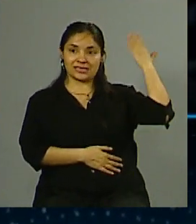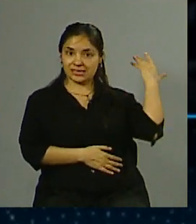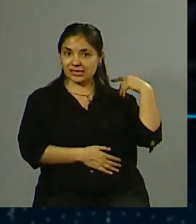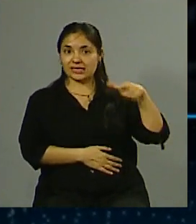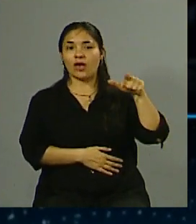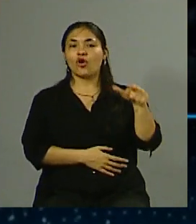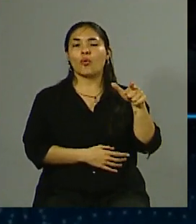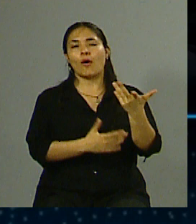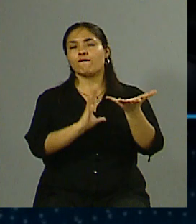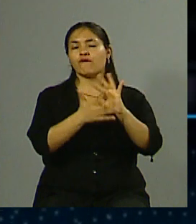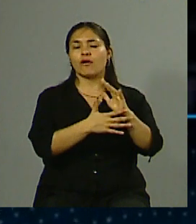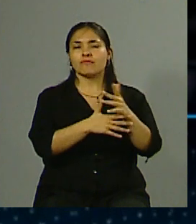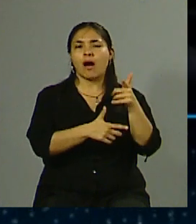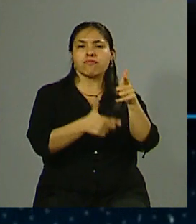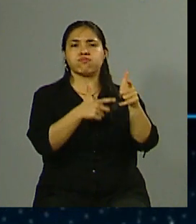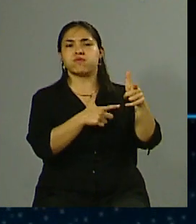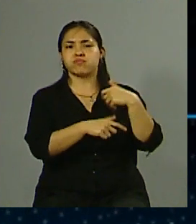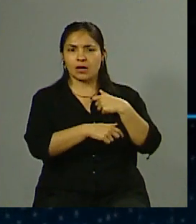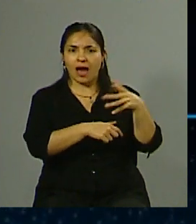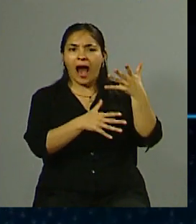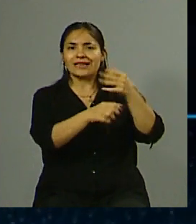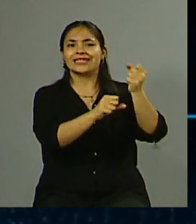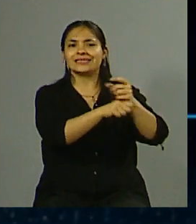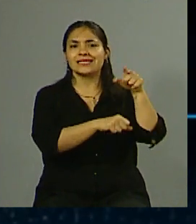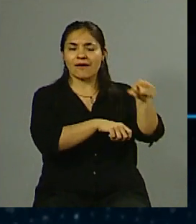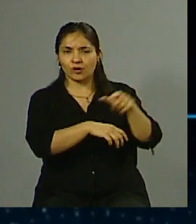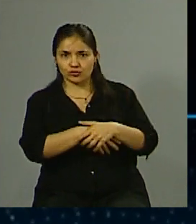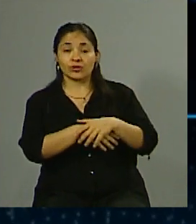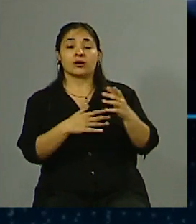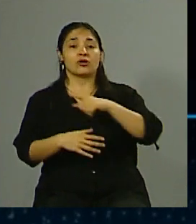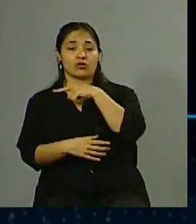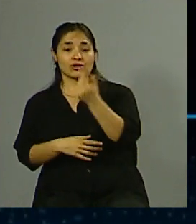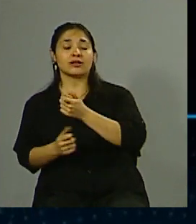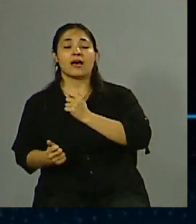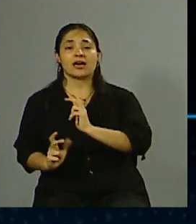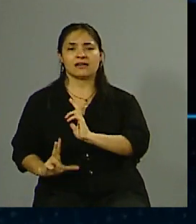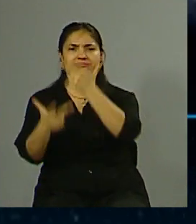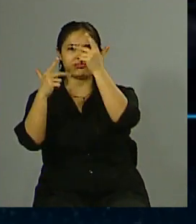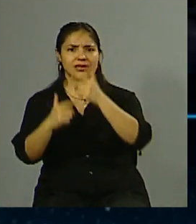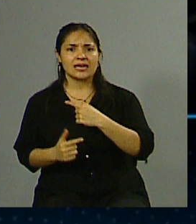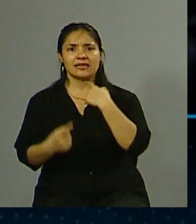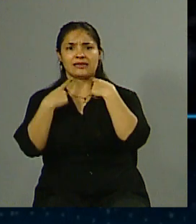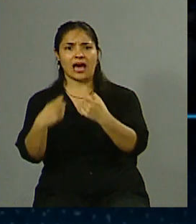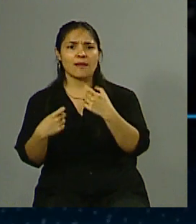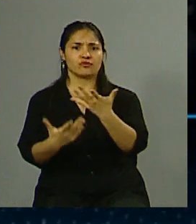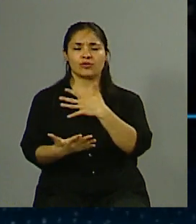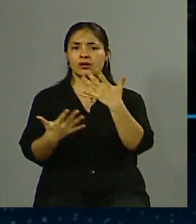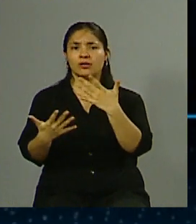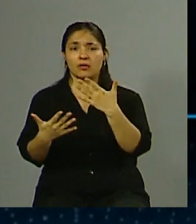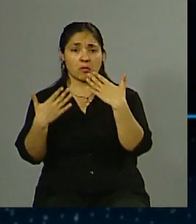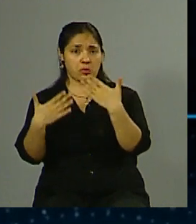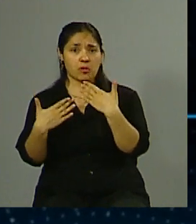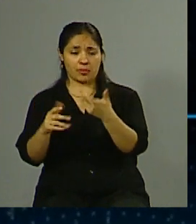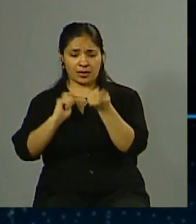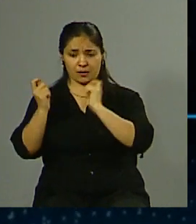asesina, nosotros, digamos, otros que solo gritamos y decimos cosas, no podemos cambiar, no podemos tomar otra gente. Y